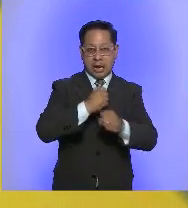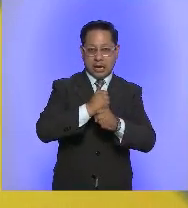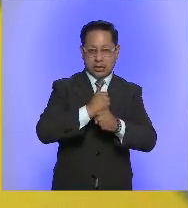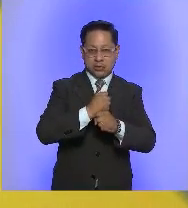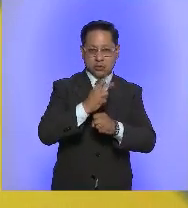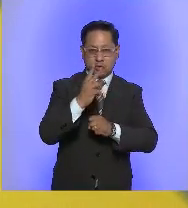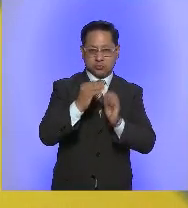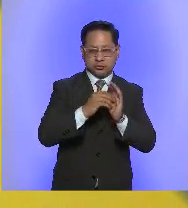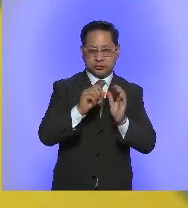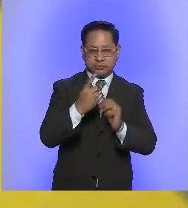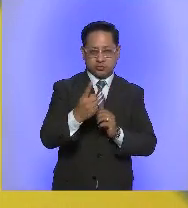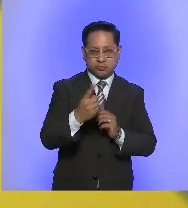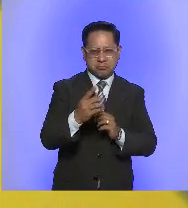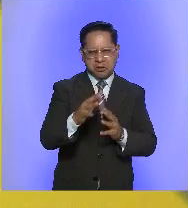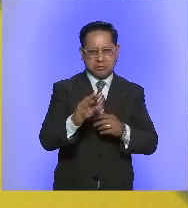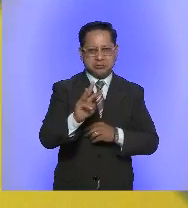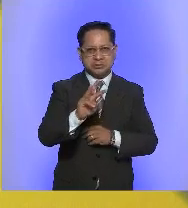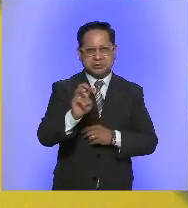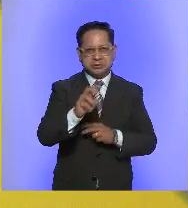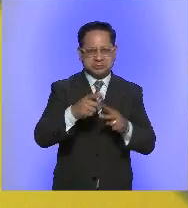Los 15 entidades federativas,